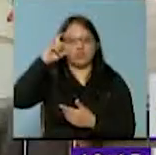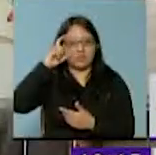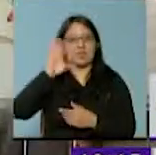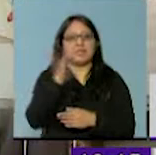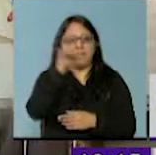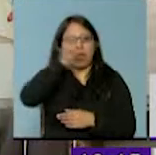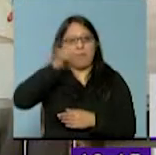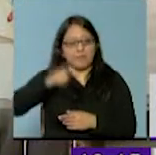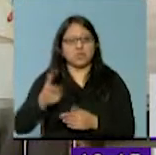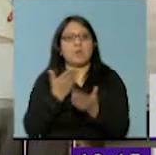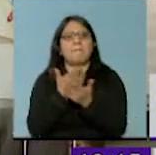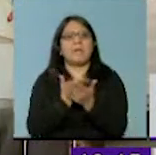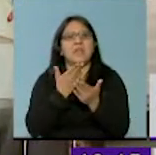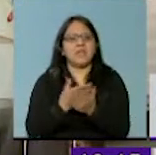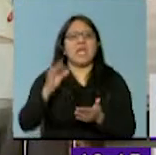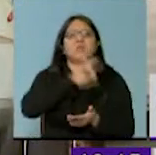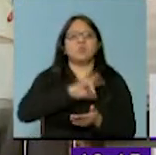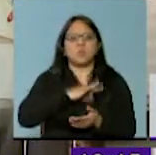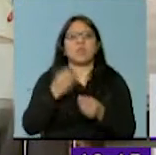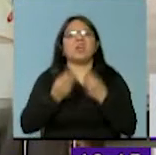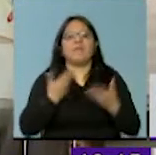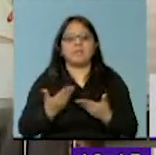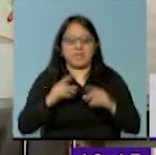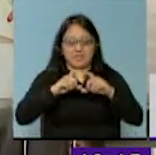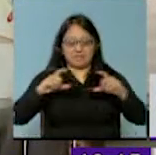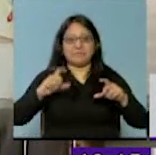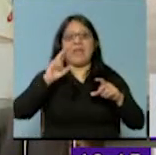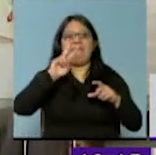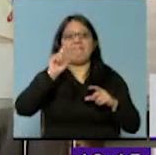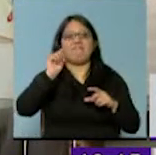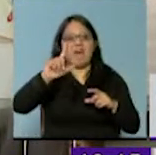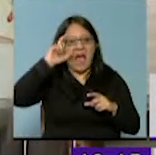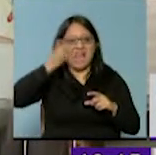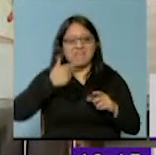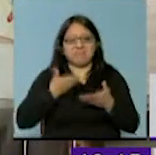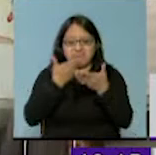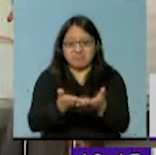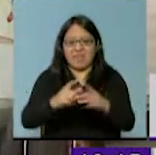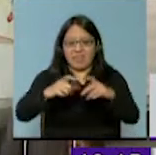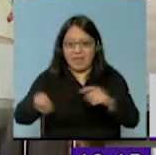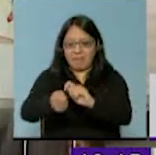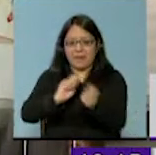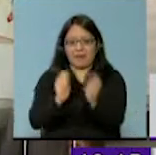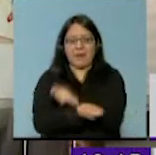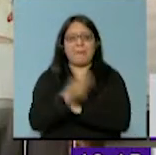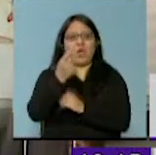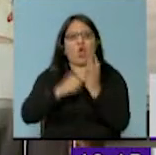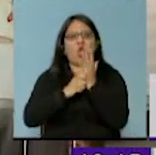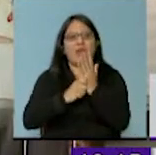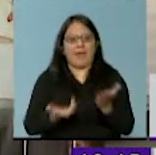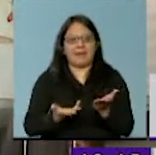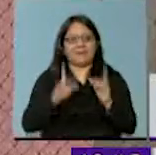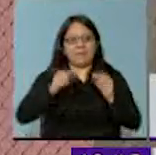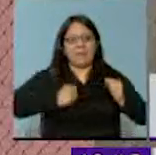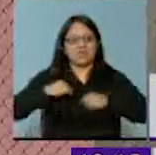cuando decían a los docentes les liquidan los saberes con vales por carne y vales de mercadería en los supermercaditos? Bueno, a lo